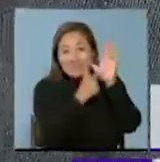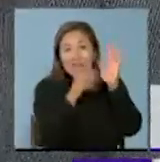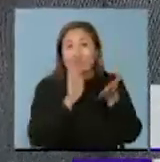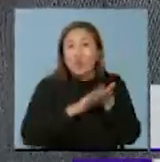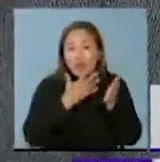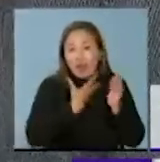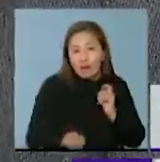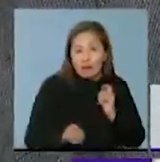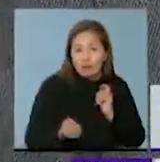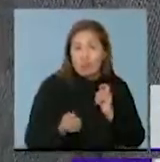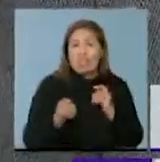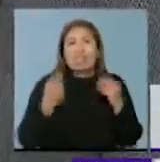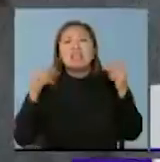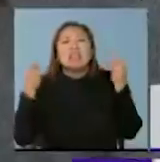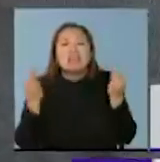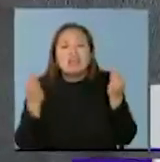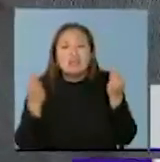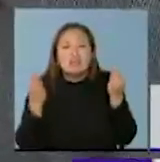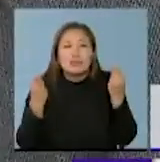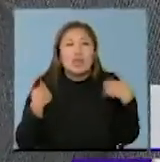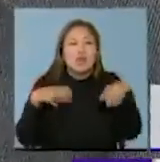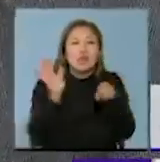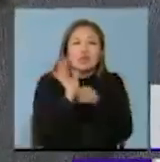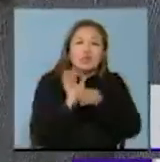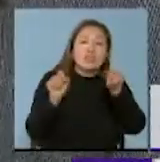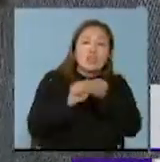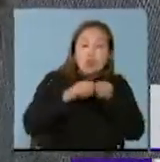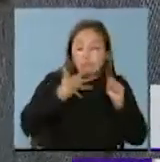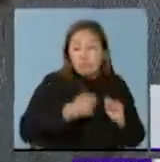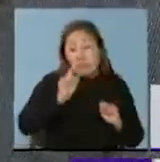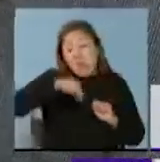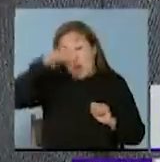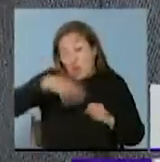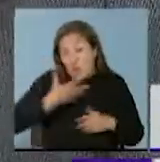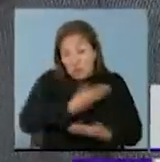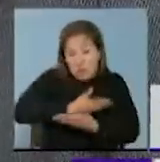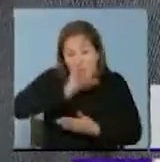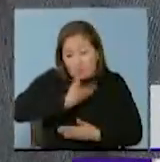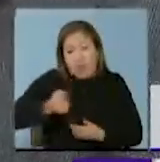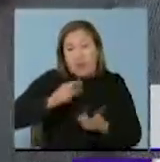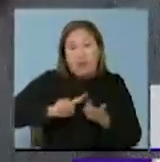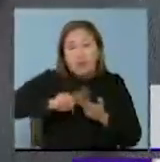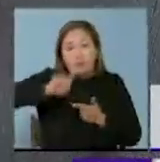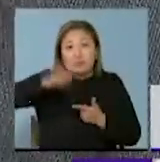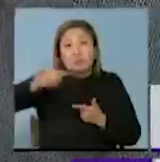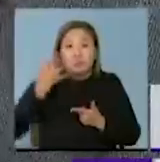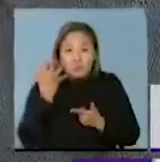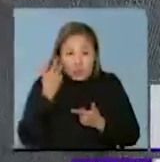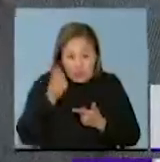del descarte. La cultura del descarte hoy va por los bebés, mañana va a ir por los ancianos, porque los ancianos vamos a ser